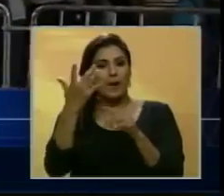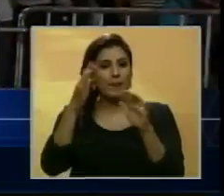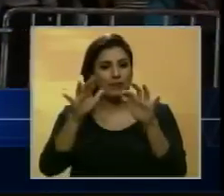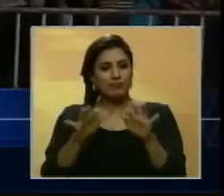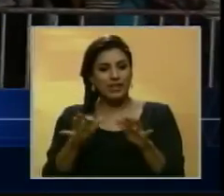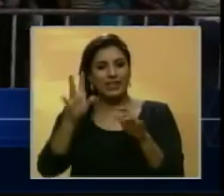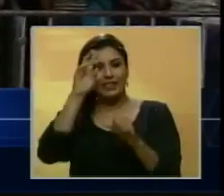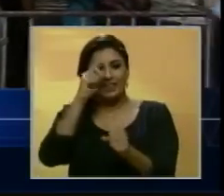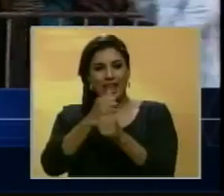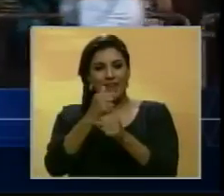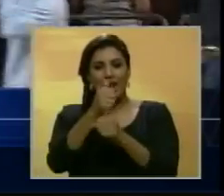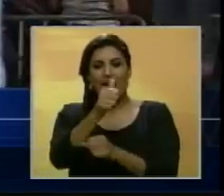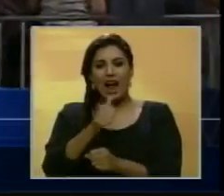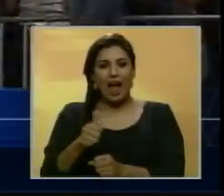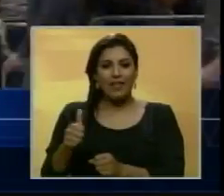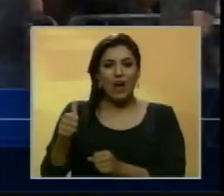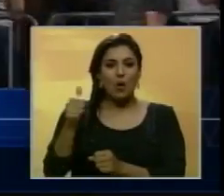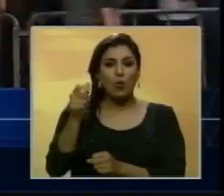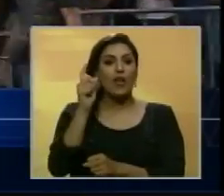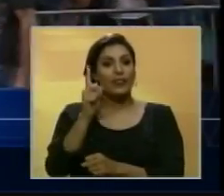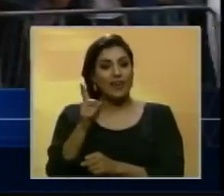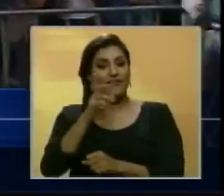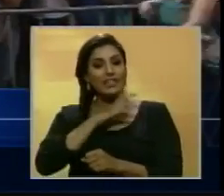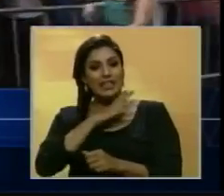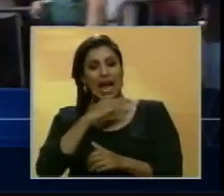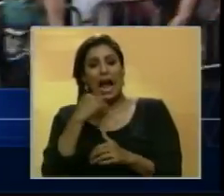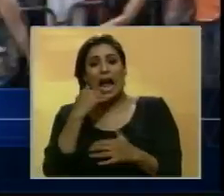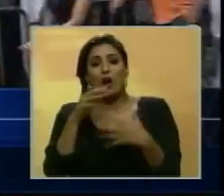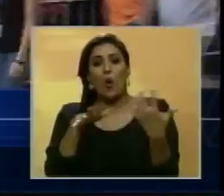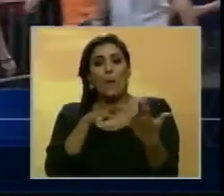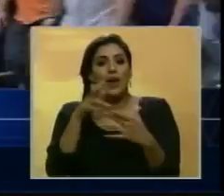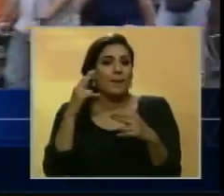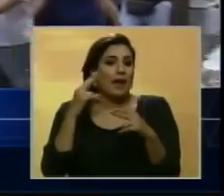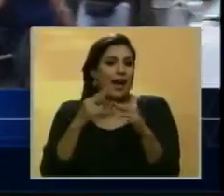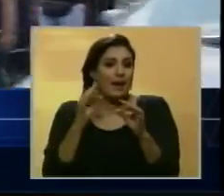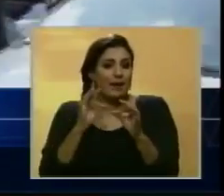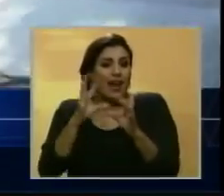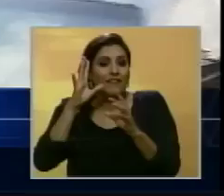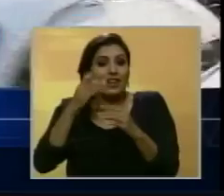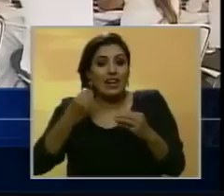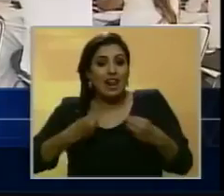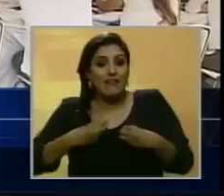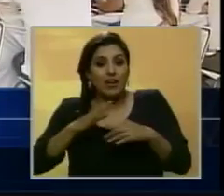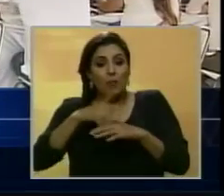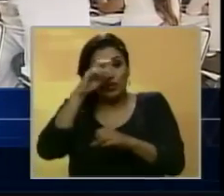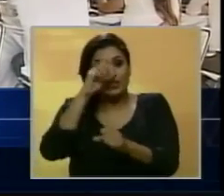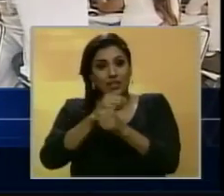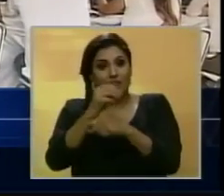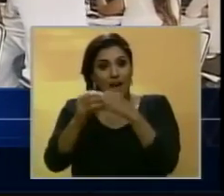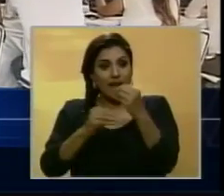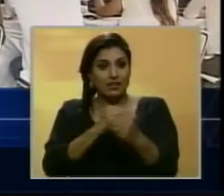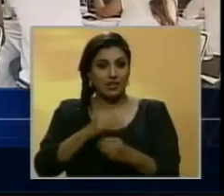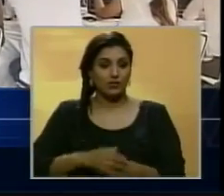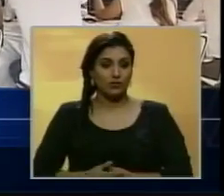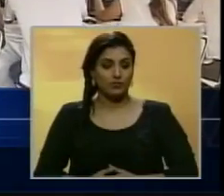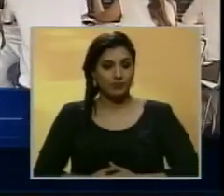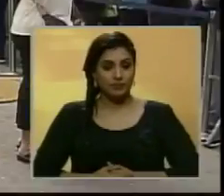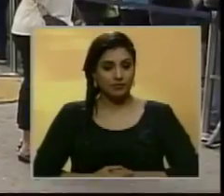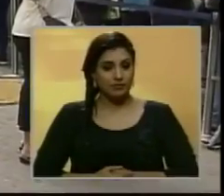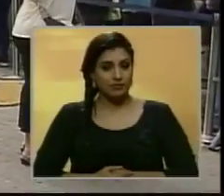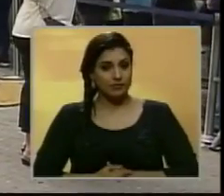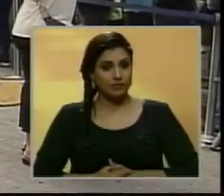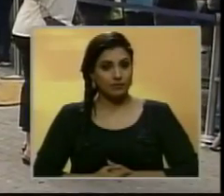que están allí en cada uno de los puntos tengan ningún tipo de riesgo en su vida por el trabajo que están realizando.